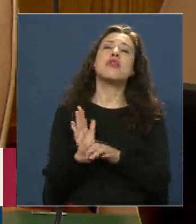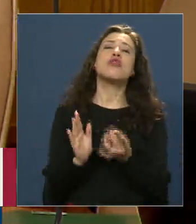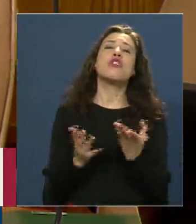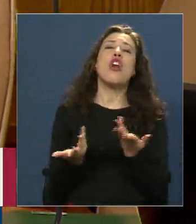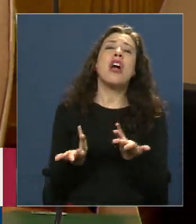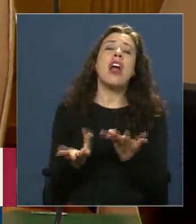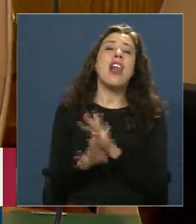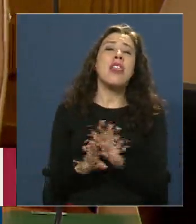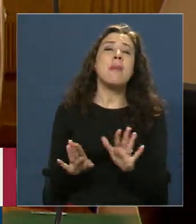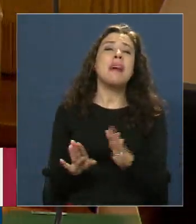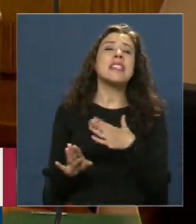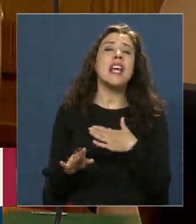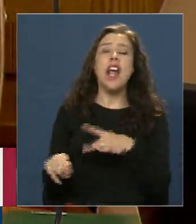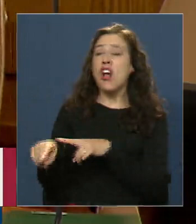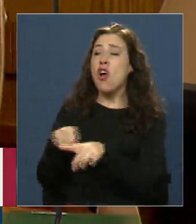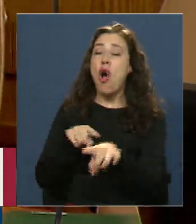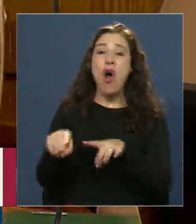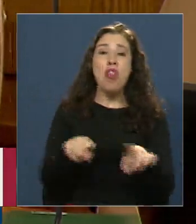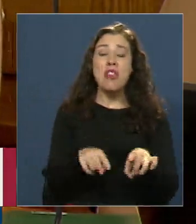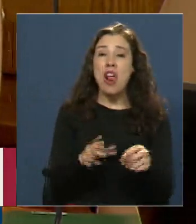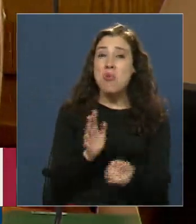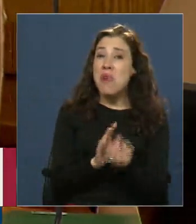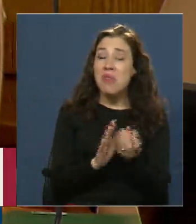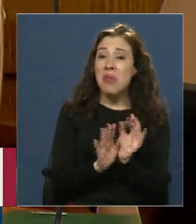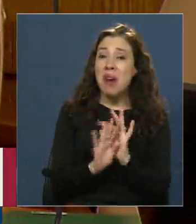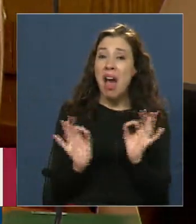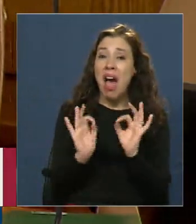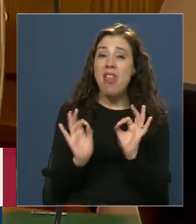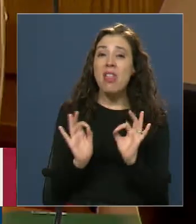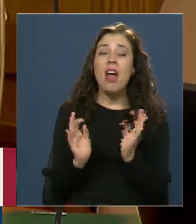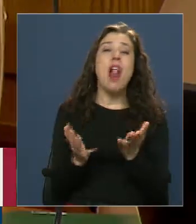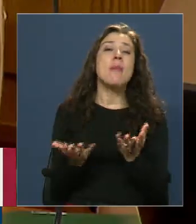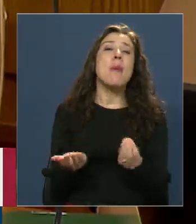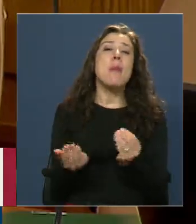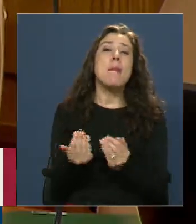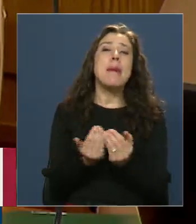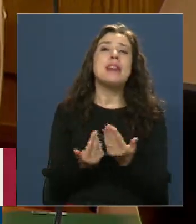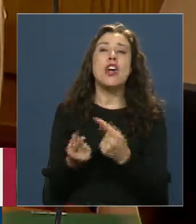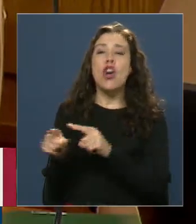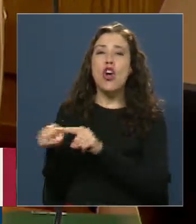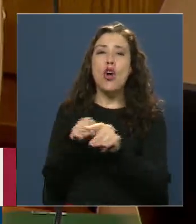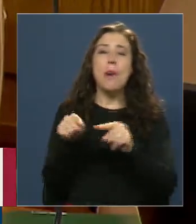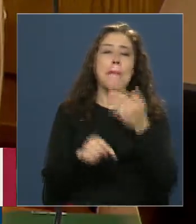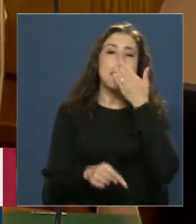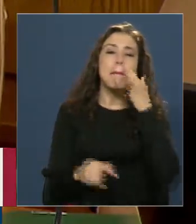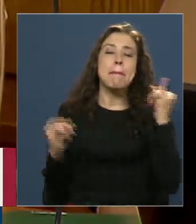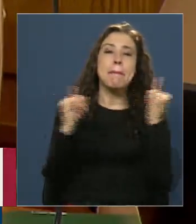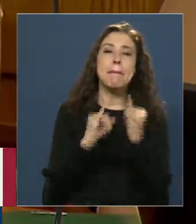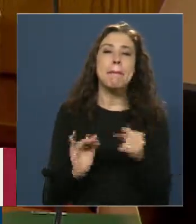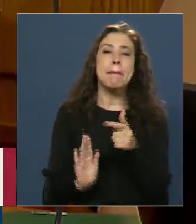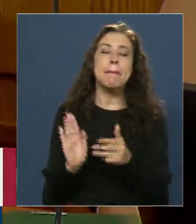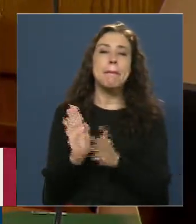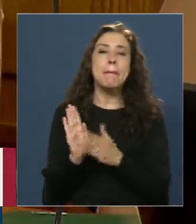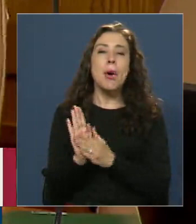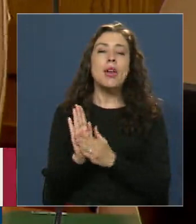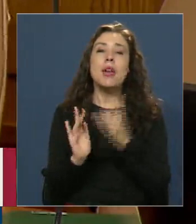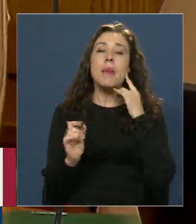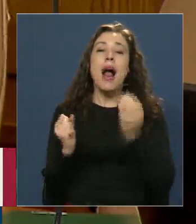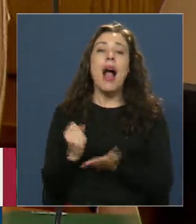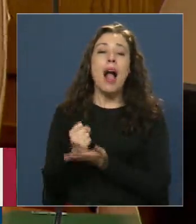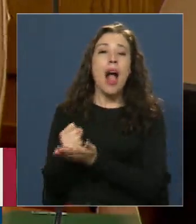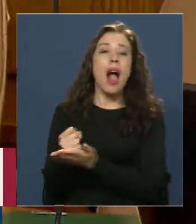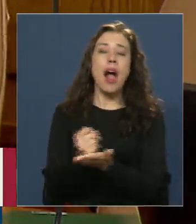coordinador. No hay nada nuevo. Se va a ampliar tal vez y se va a coordinar de mejor manera las políticas